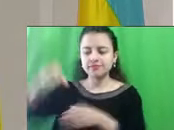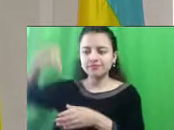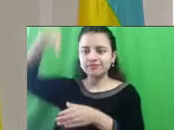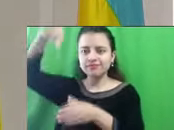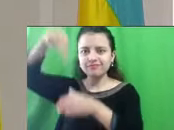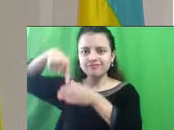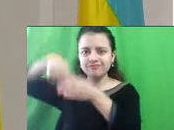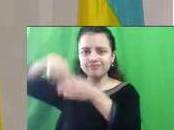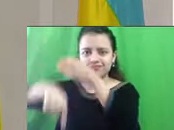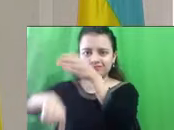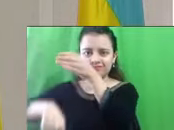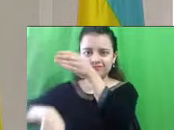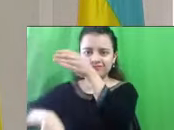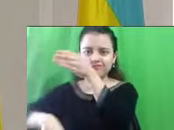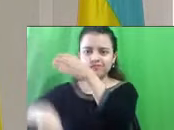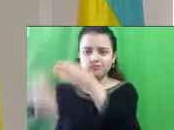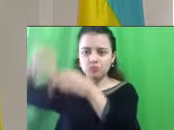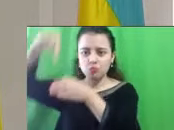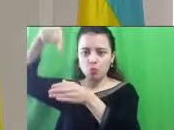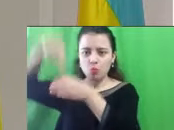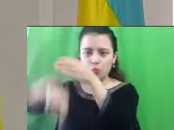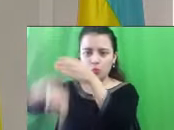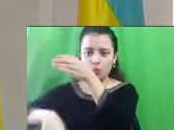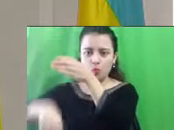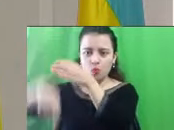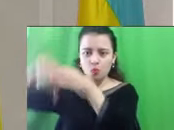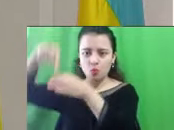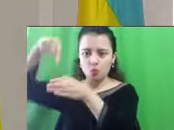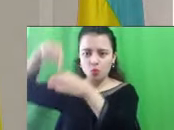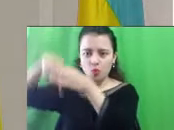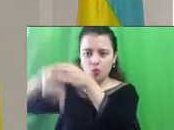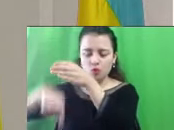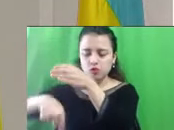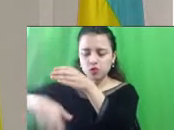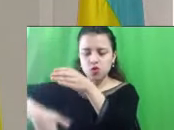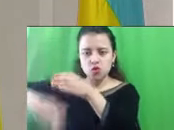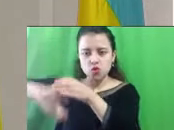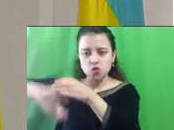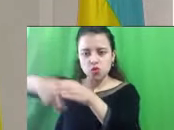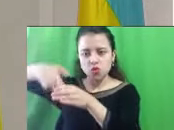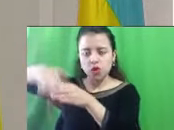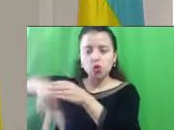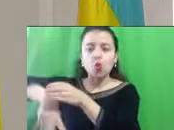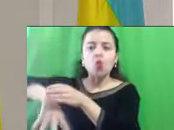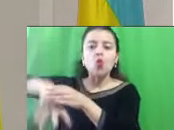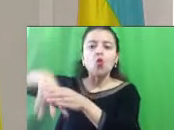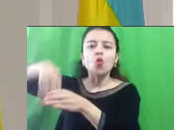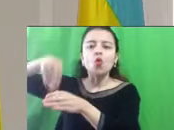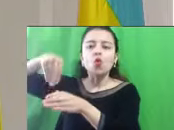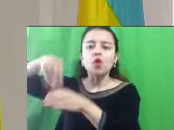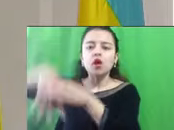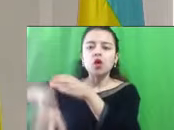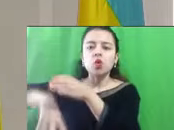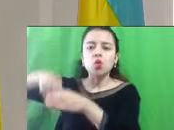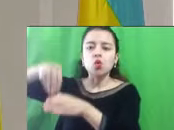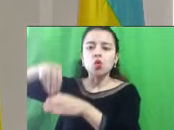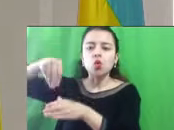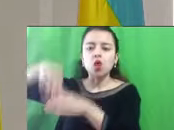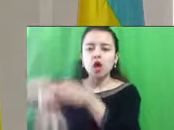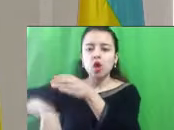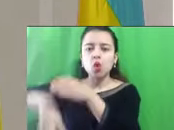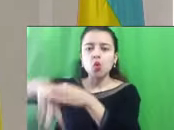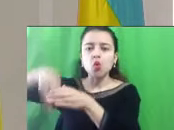costo de insumos químicos, y necesariamente se disminuye la posibilidad de suministrar a todo el, a